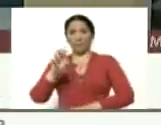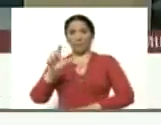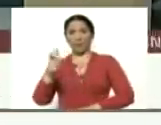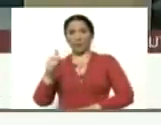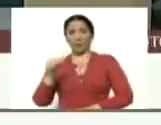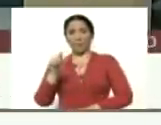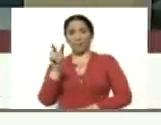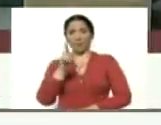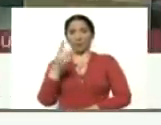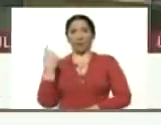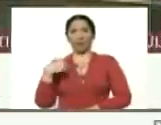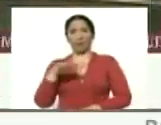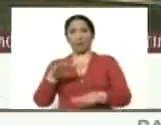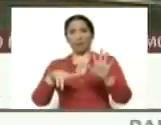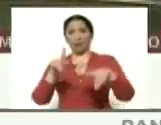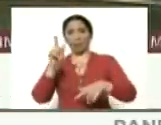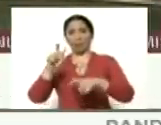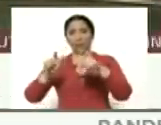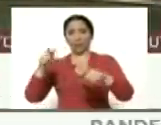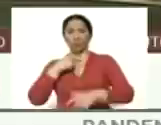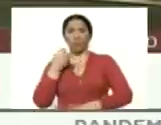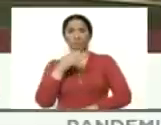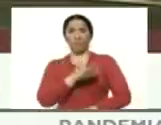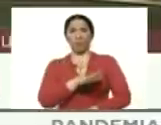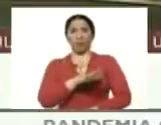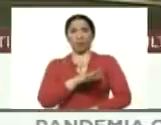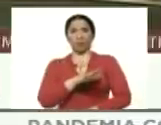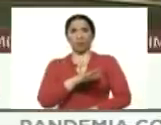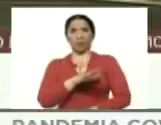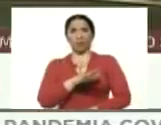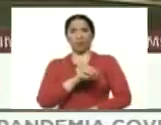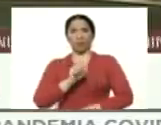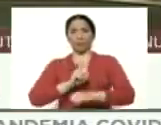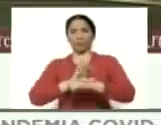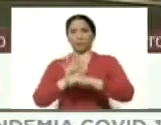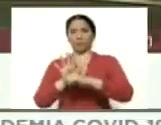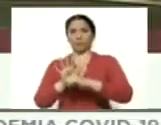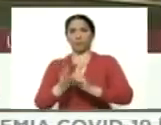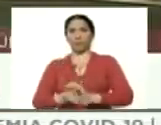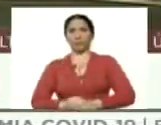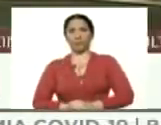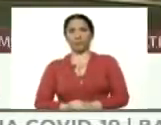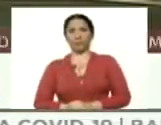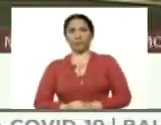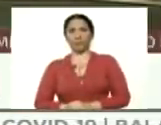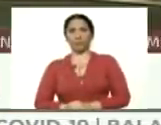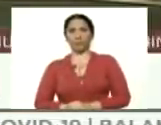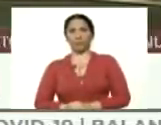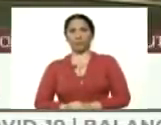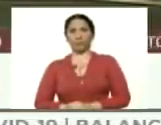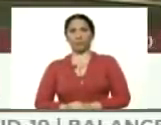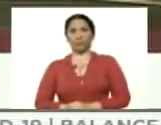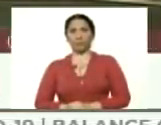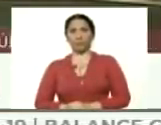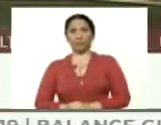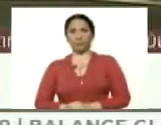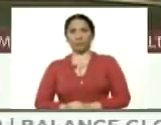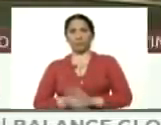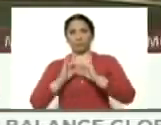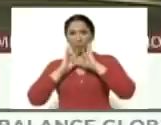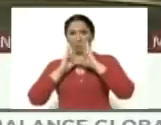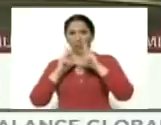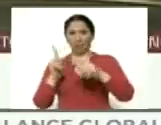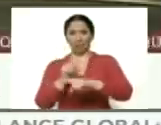ya con 11 personas fallecidas por infección por COVID-19. Vamos a comentar muy